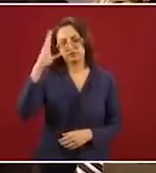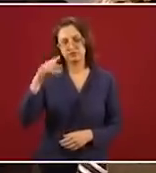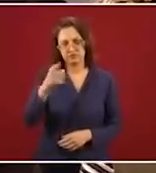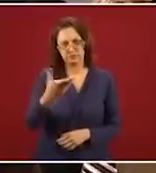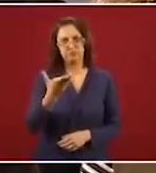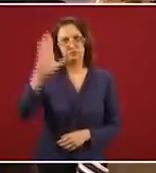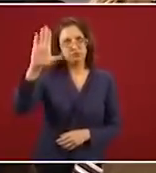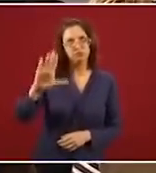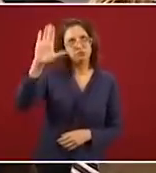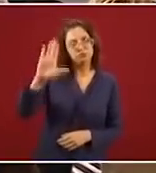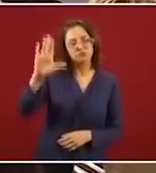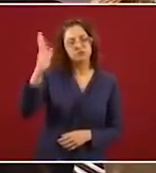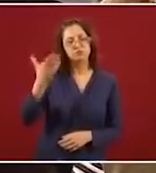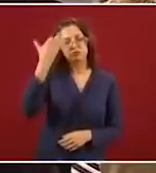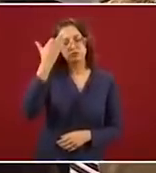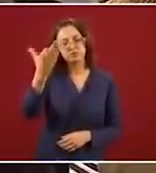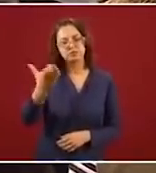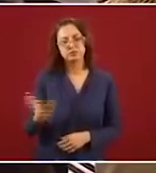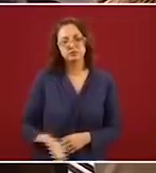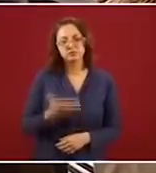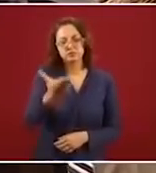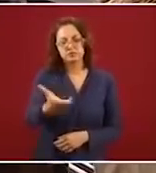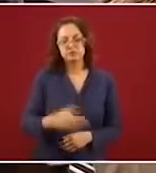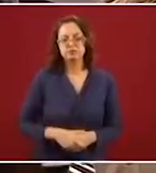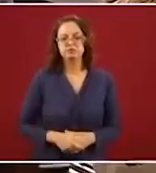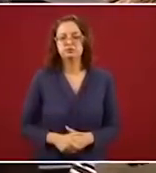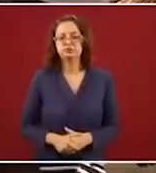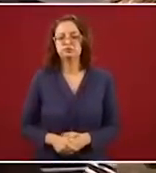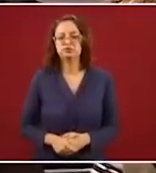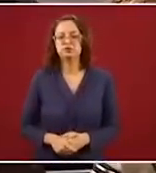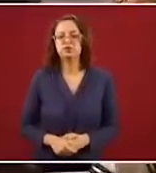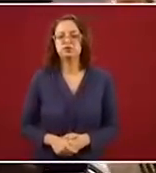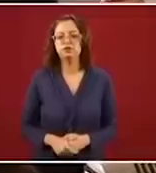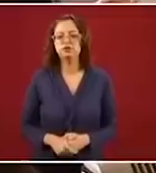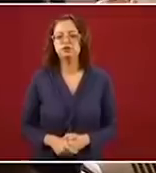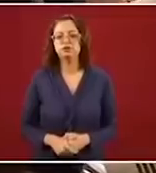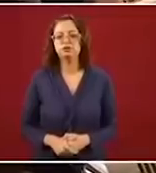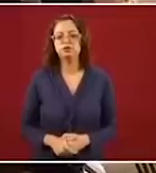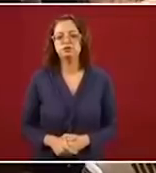sí, que no tiene la palabra.